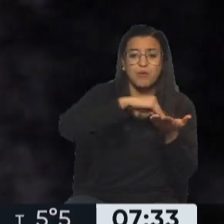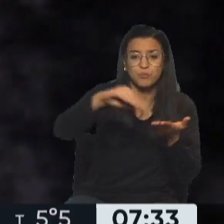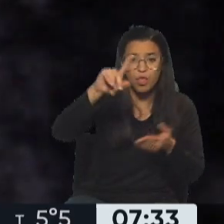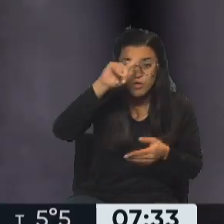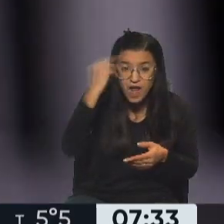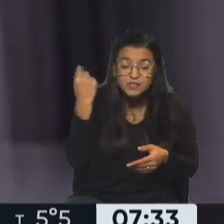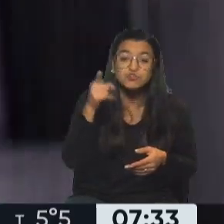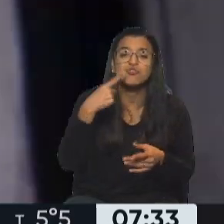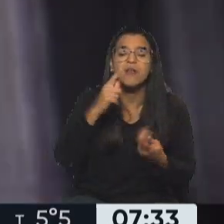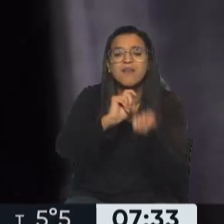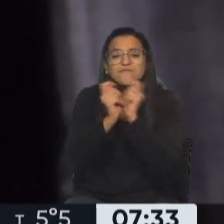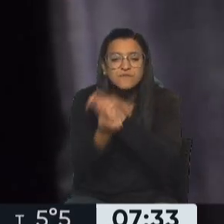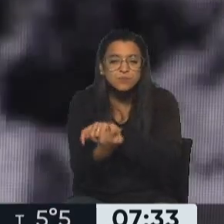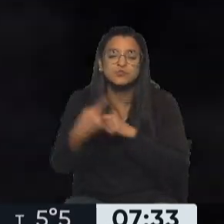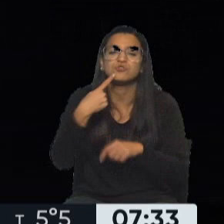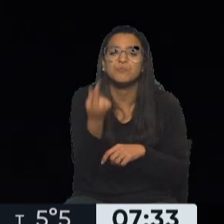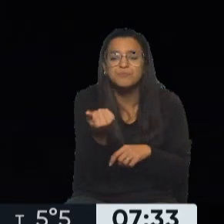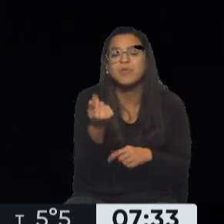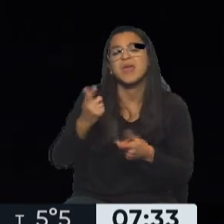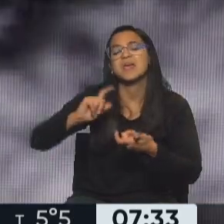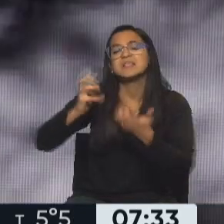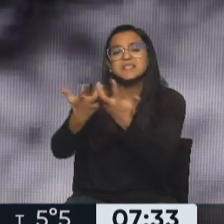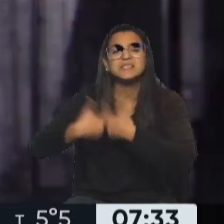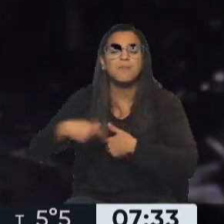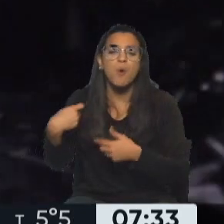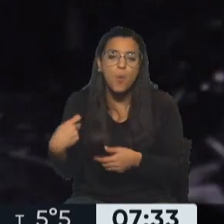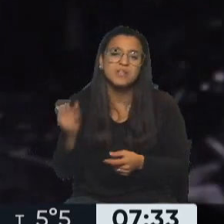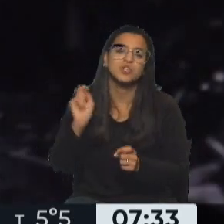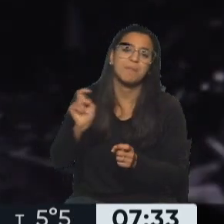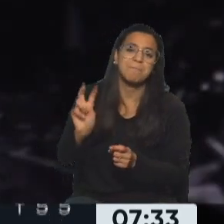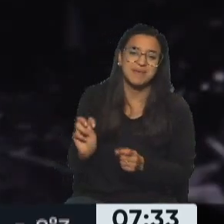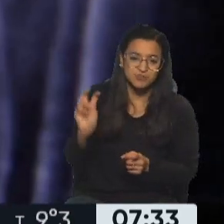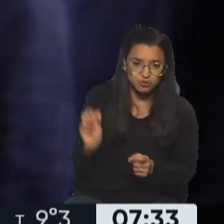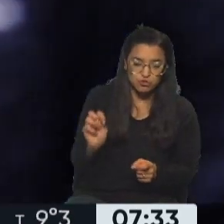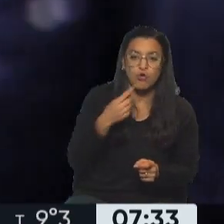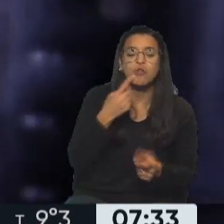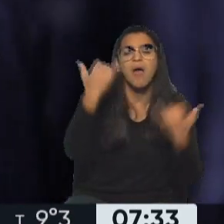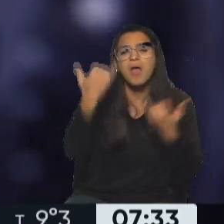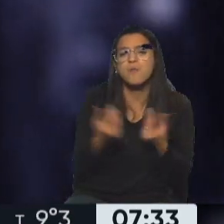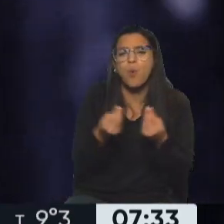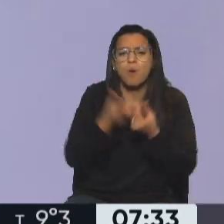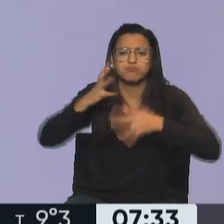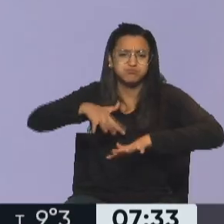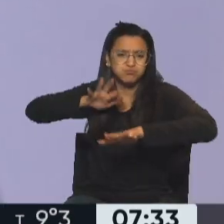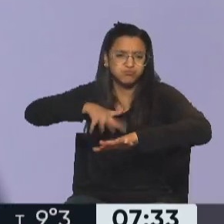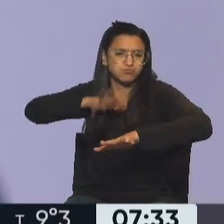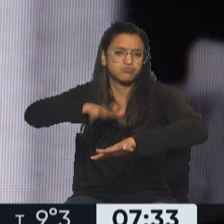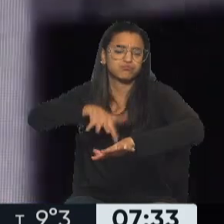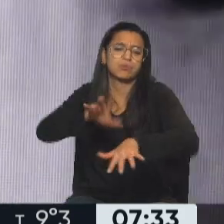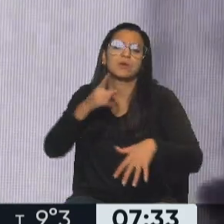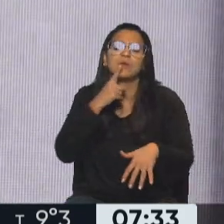se trataba la reforma previsional del sistema de jubilaciones y pensiones, que generaba una multitudinaria manifestación que